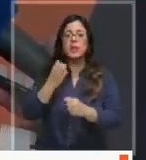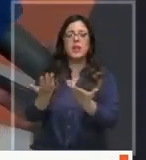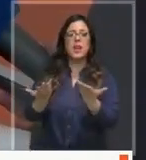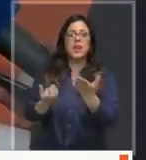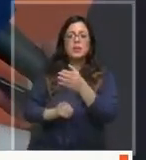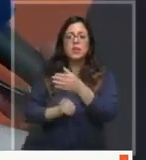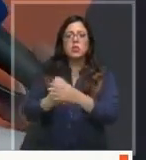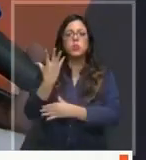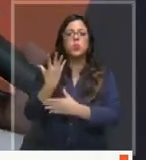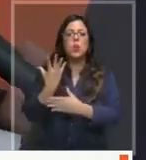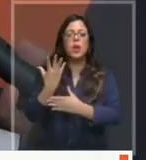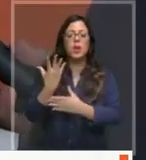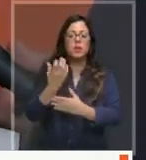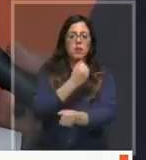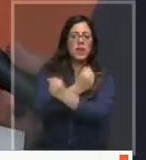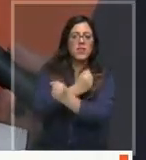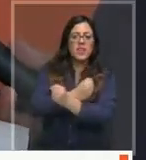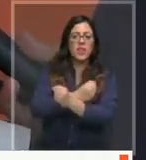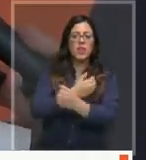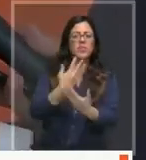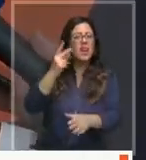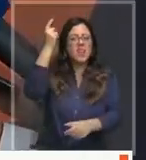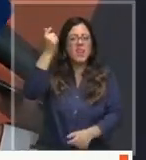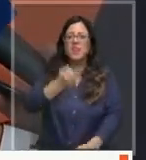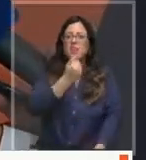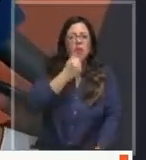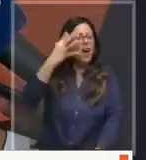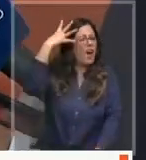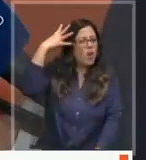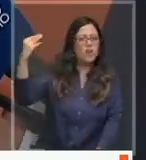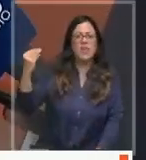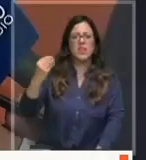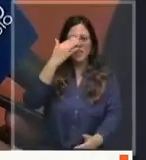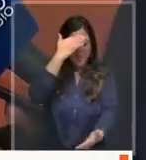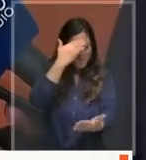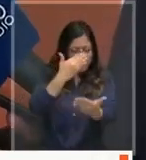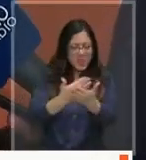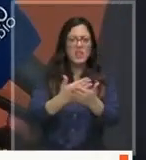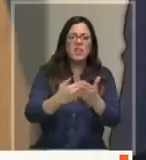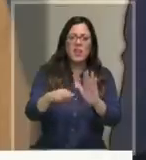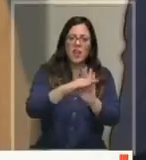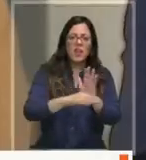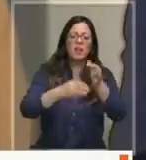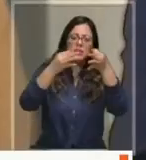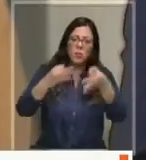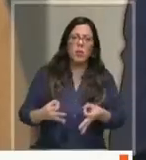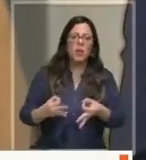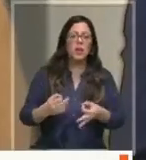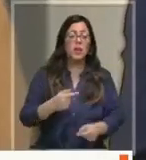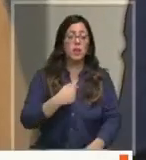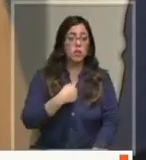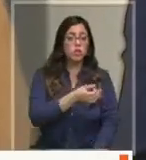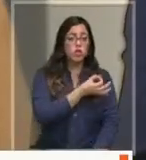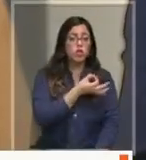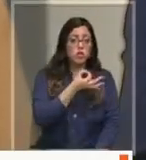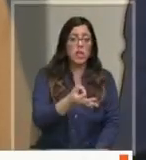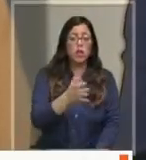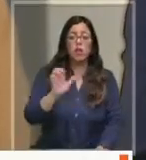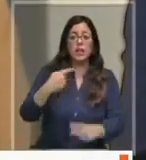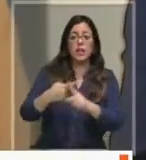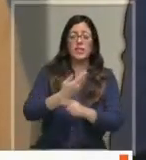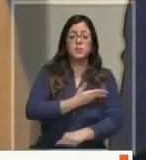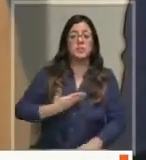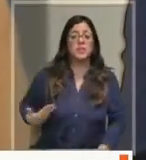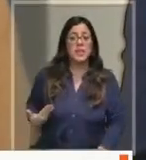sáquese los prejuicios de la cabeza y afrenten y enfrenten la agenda de seguridad puedo decir que creo que el expresidente